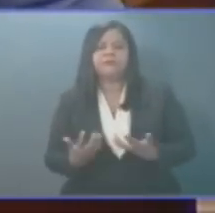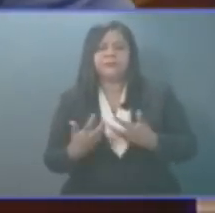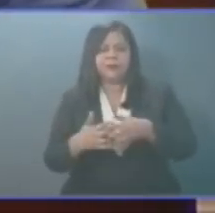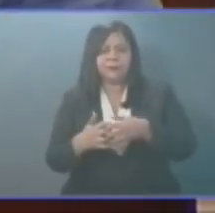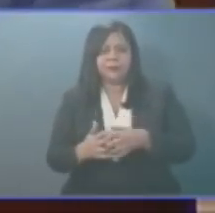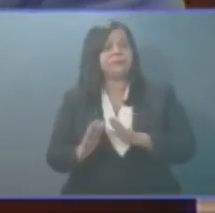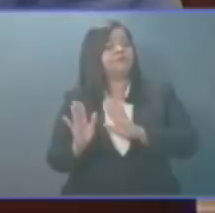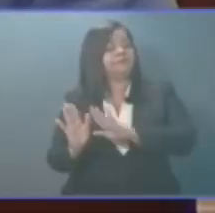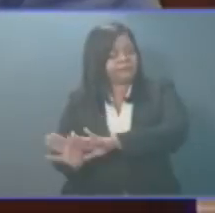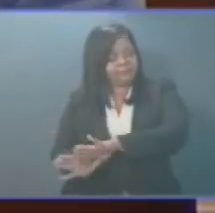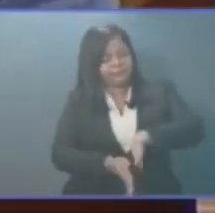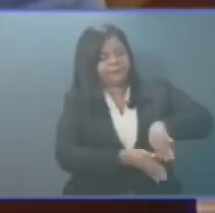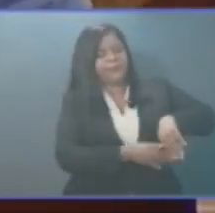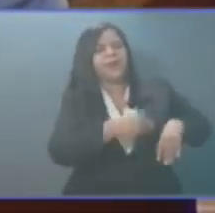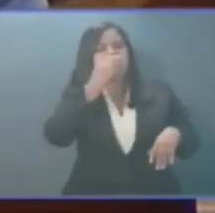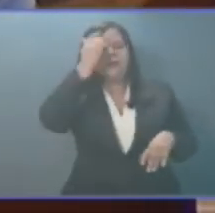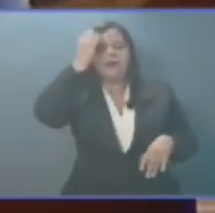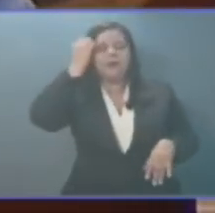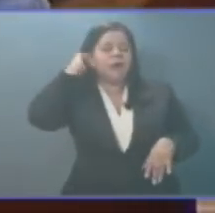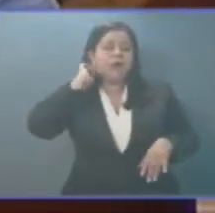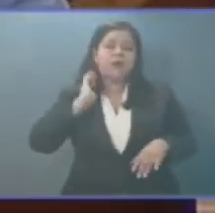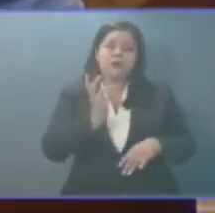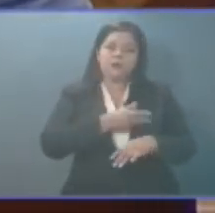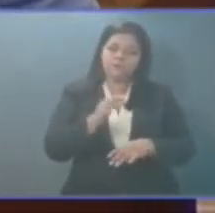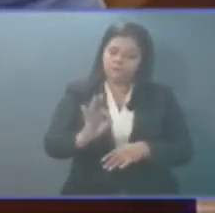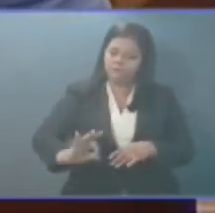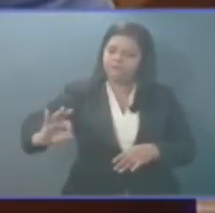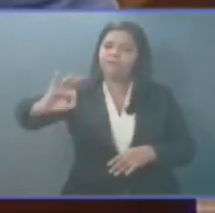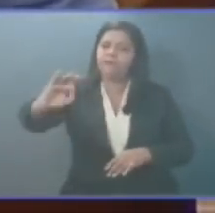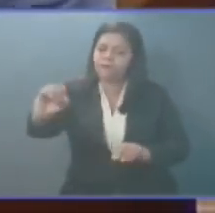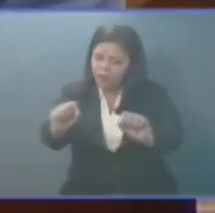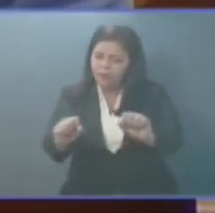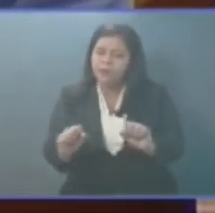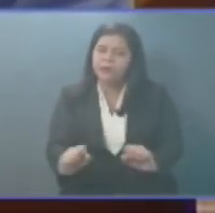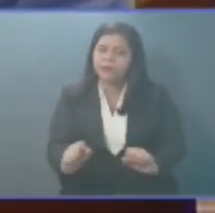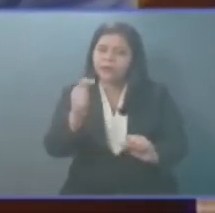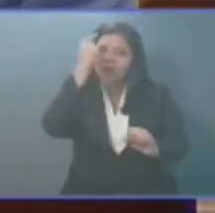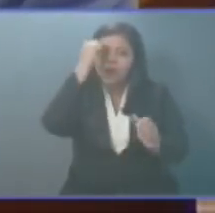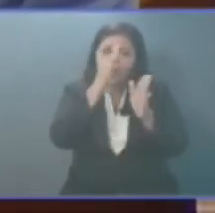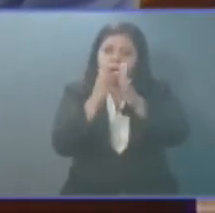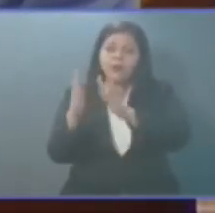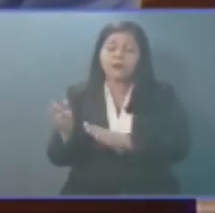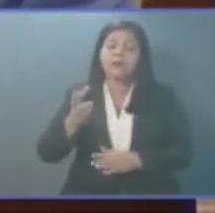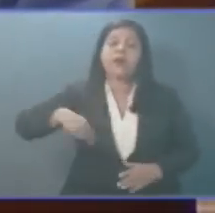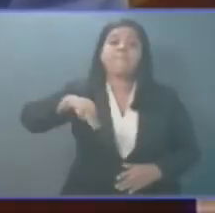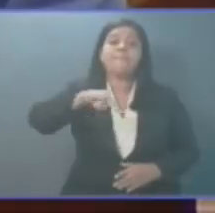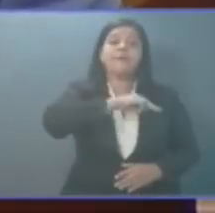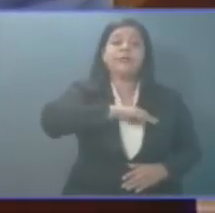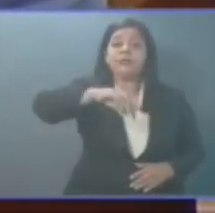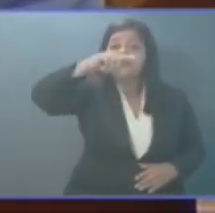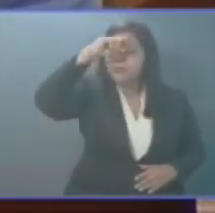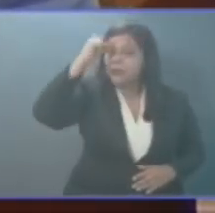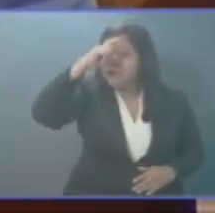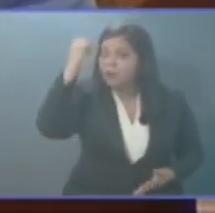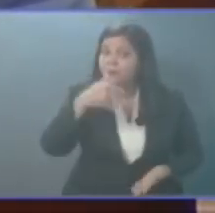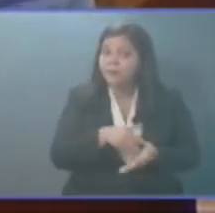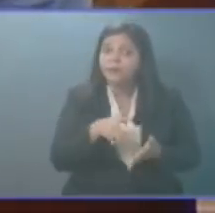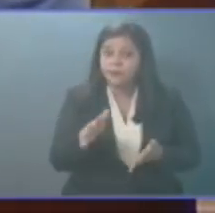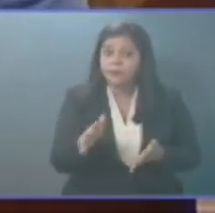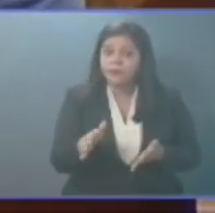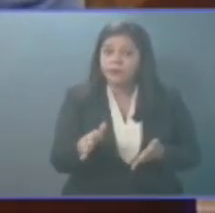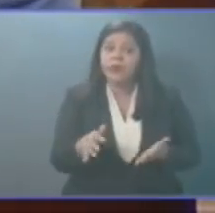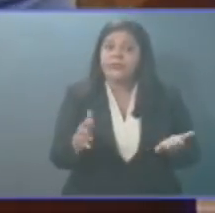Además, como parte del fortalecimiento a las capacidades logísticas, el Ministerio de Obras Públicas y de Transporte del